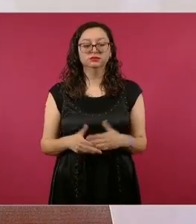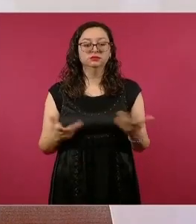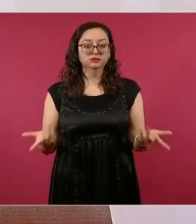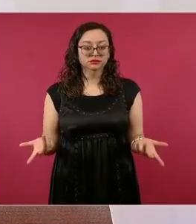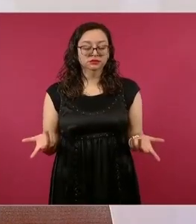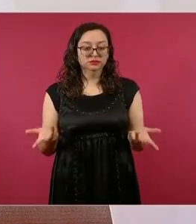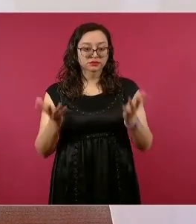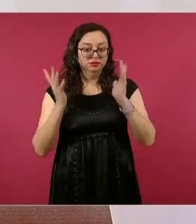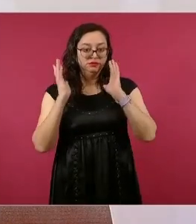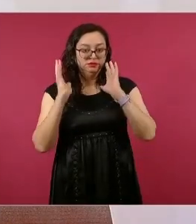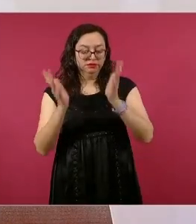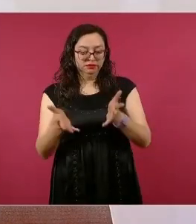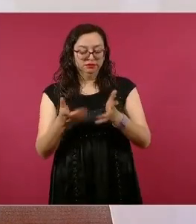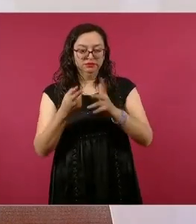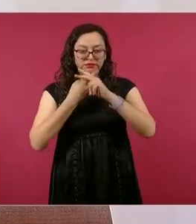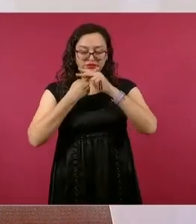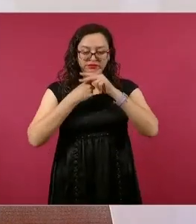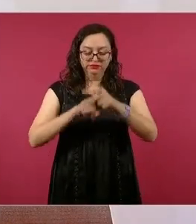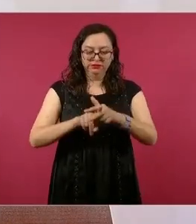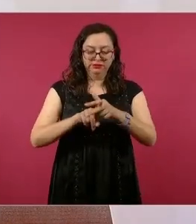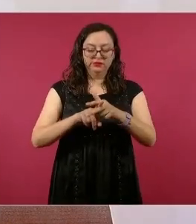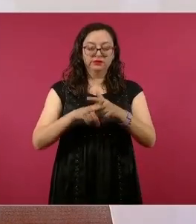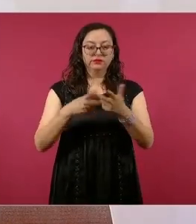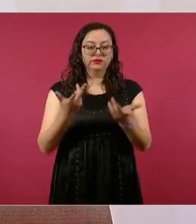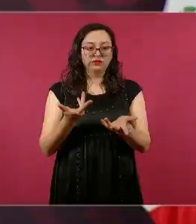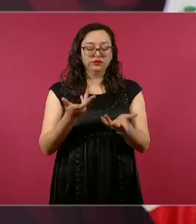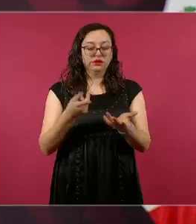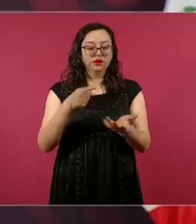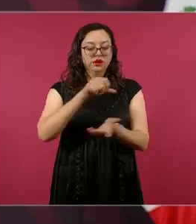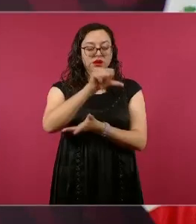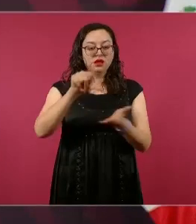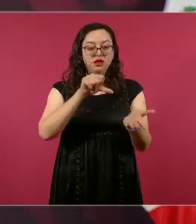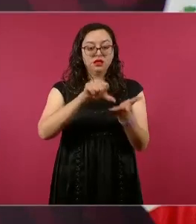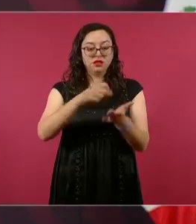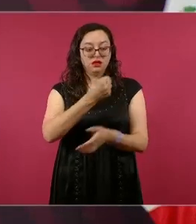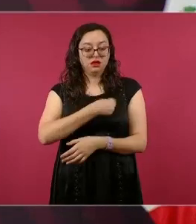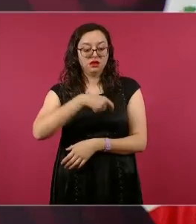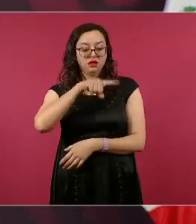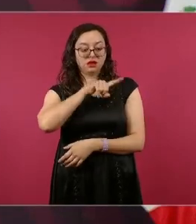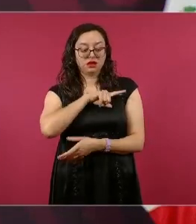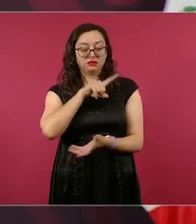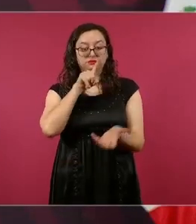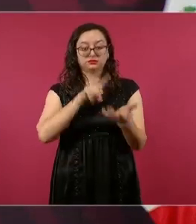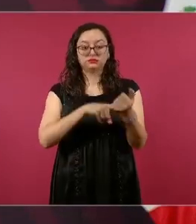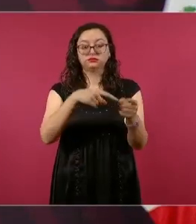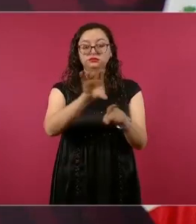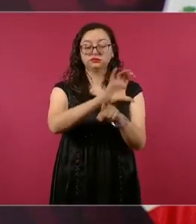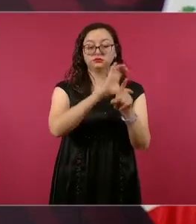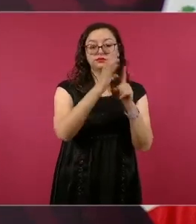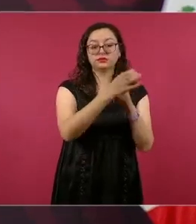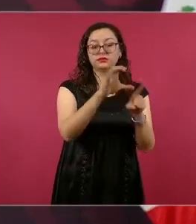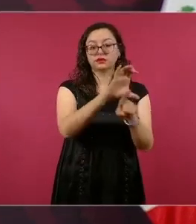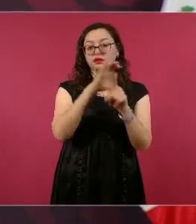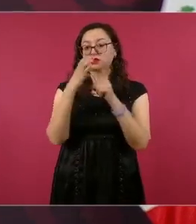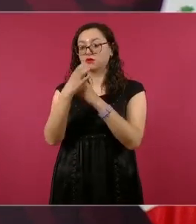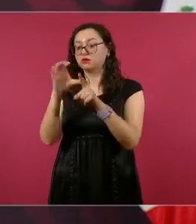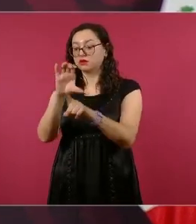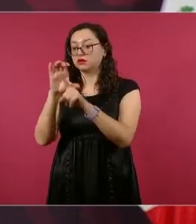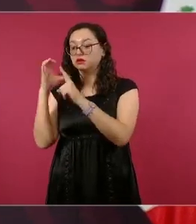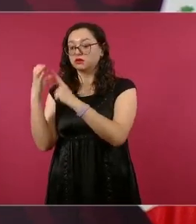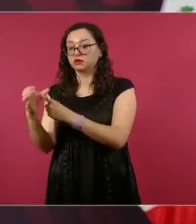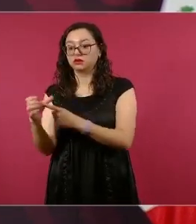entregando los fondos a los comités de salud para tener en buen